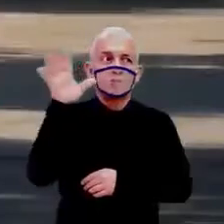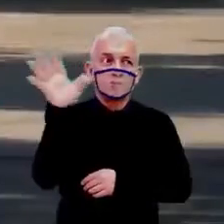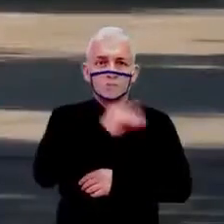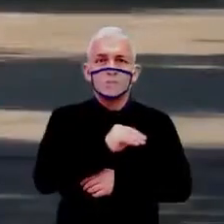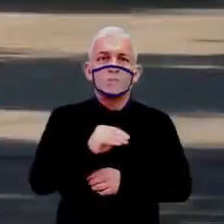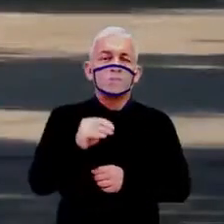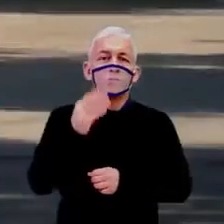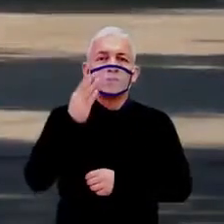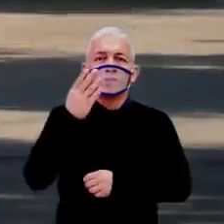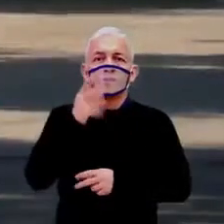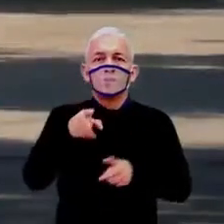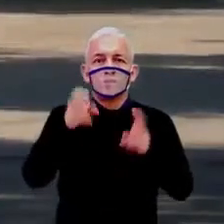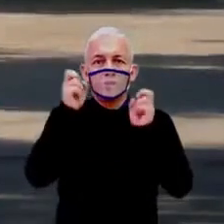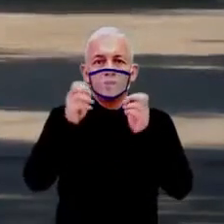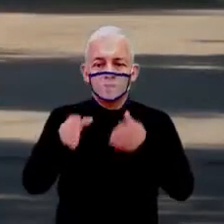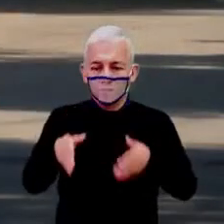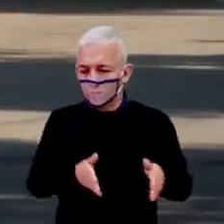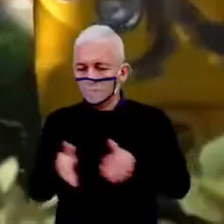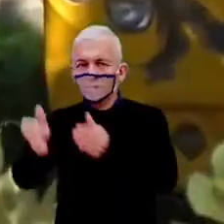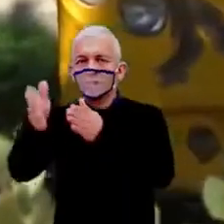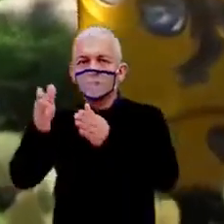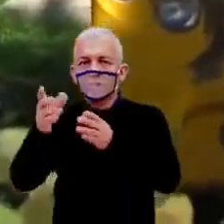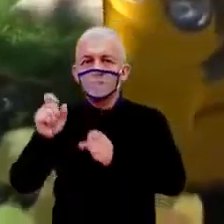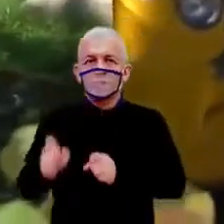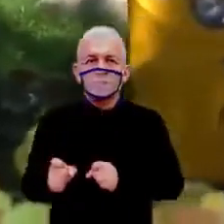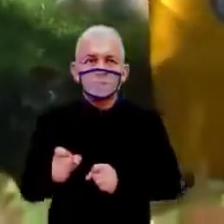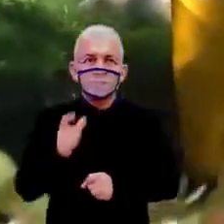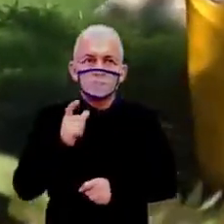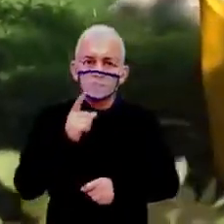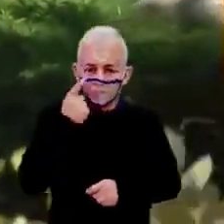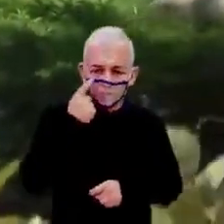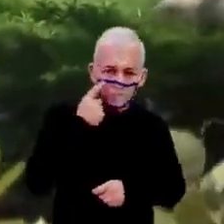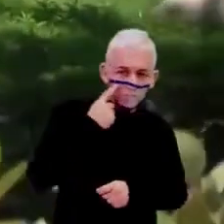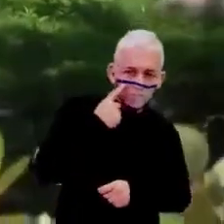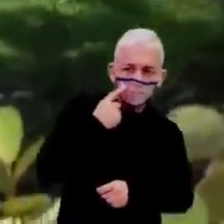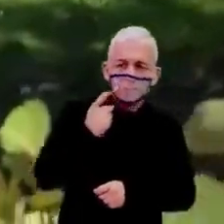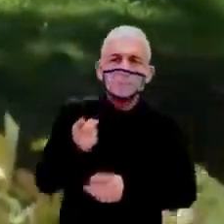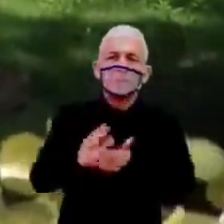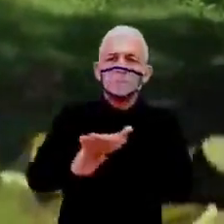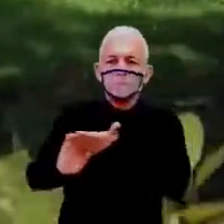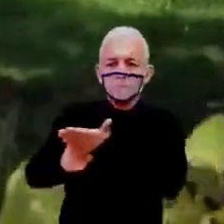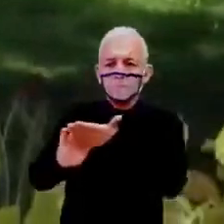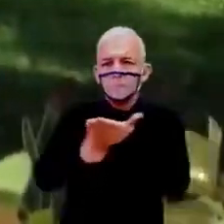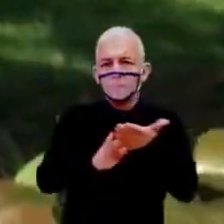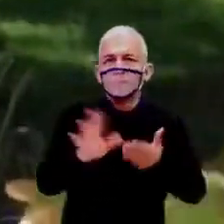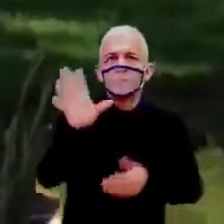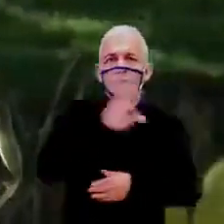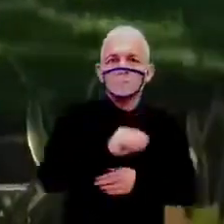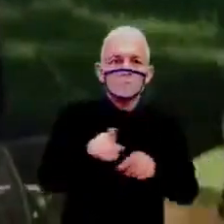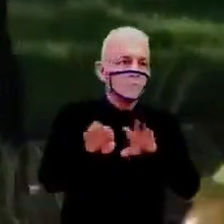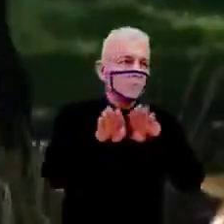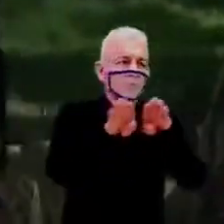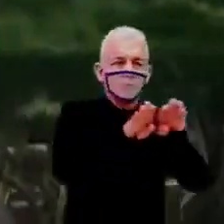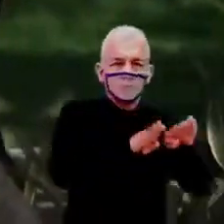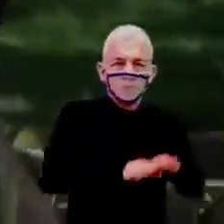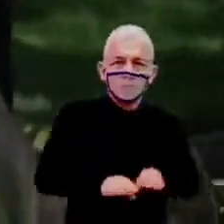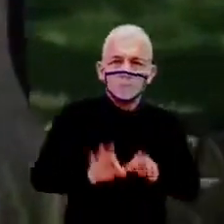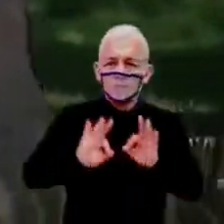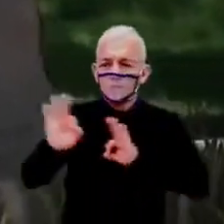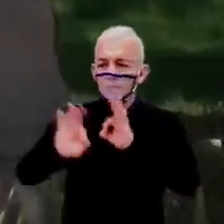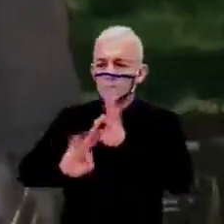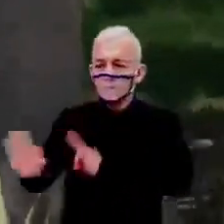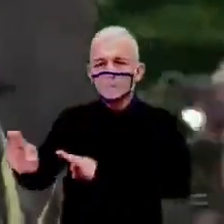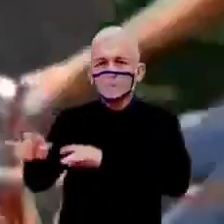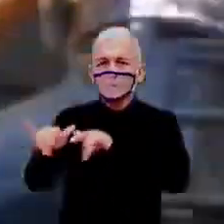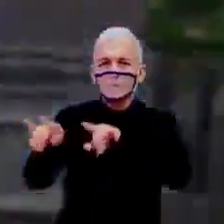cuando se construya una nueva vía o alguien intervenga el espacio público porque hizo una obra, que todos queden similares y todos sean